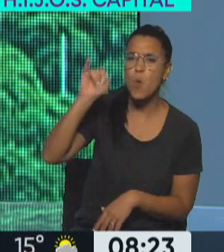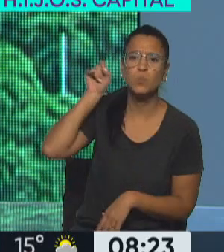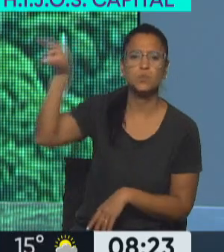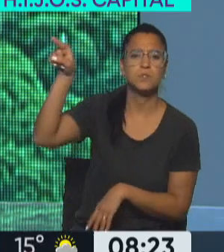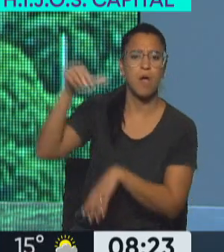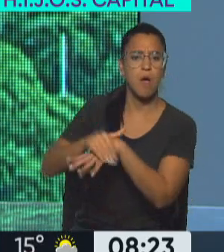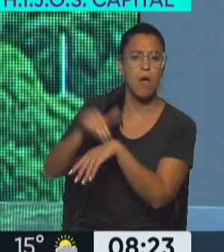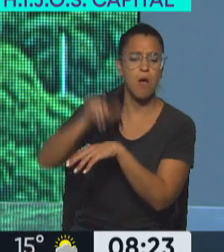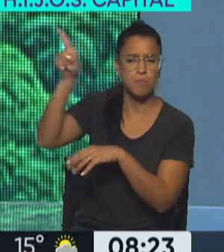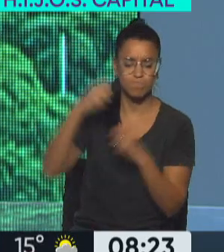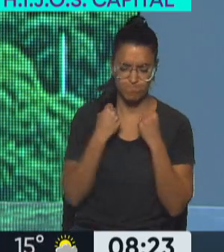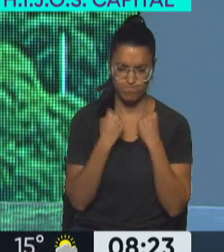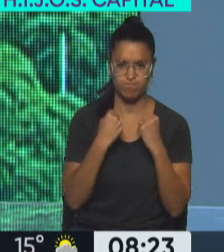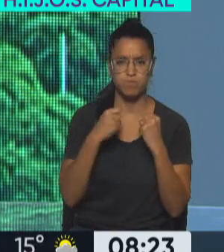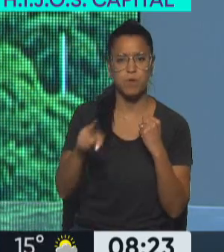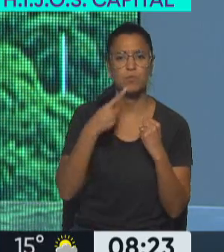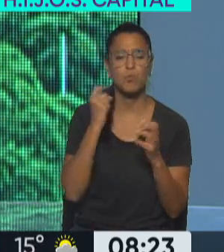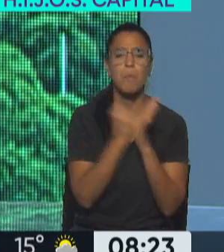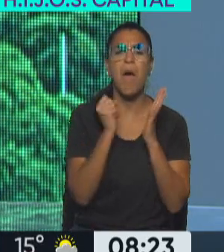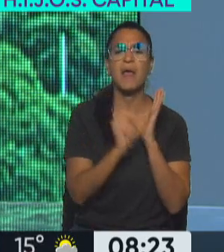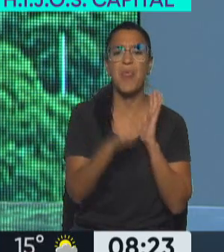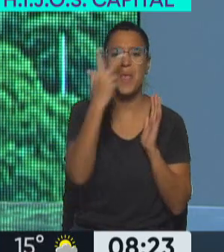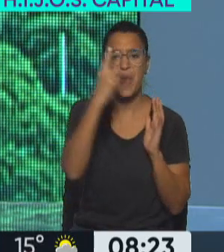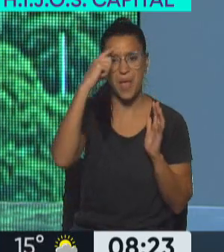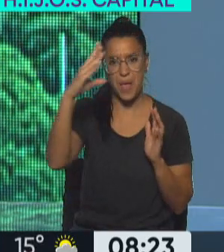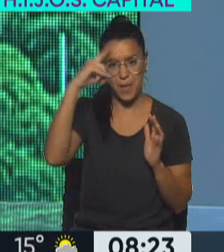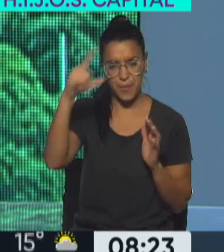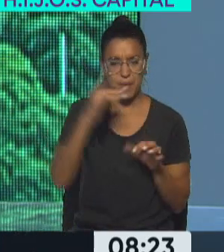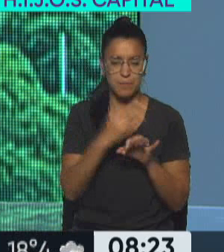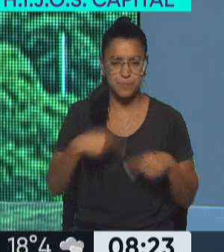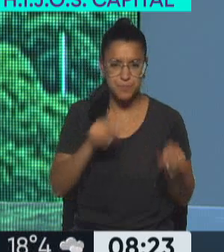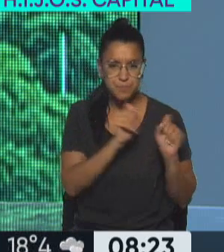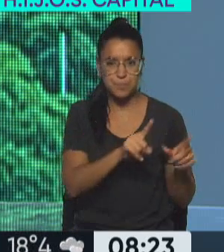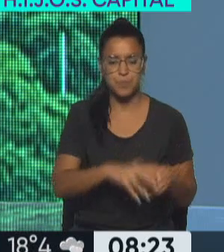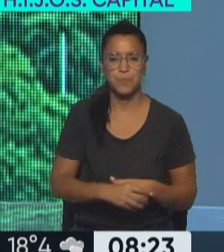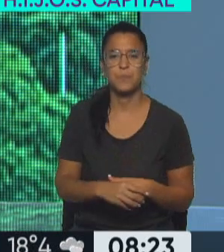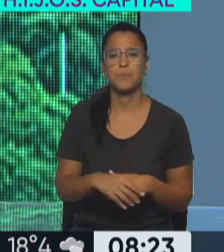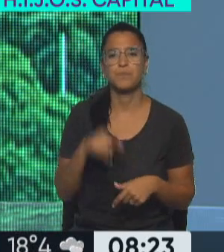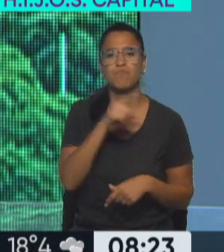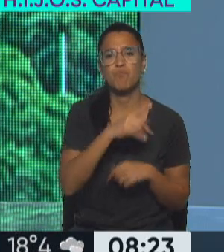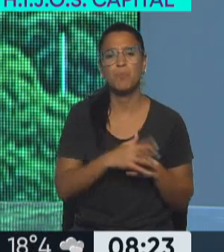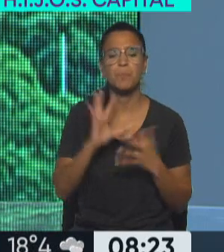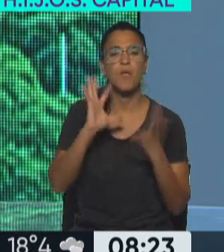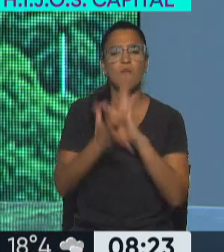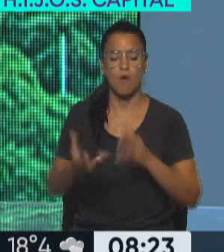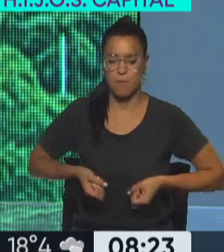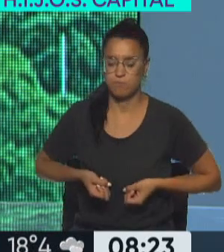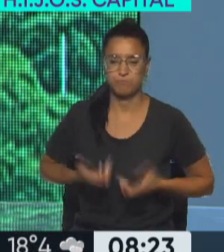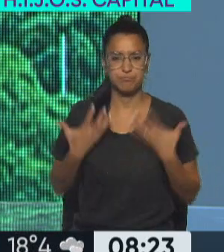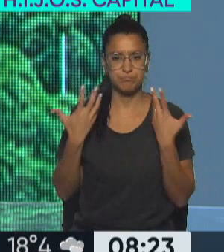Ese ímpetu que marcó a Eve, ¿no? Le hizo característica esa forma